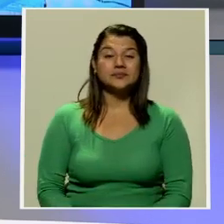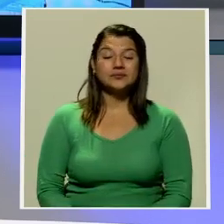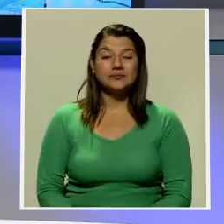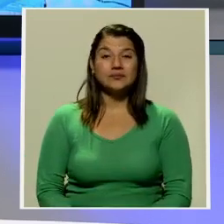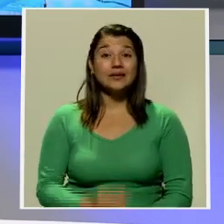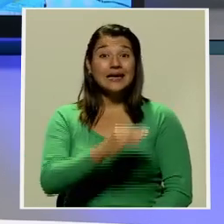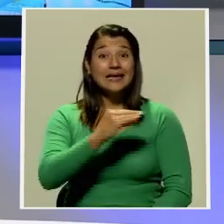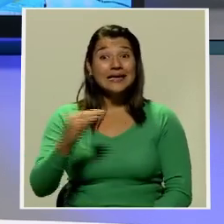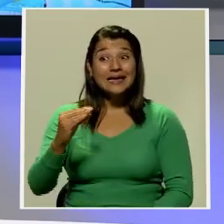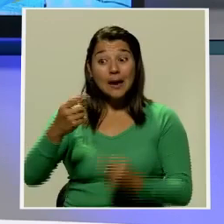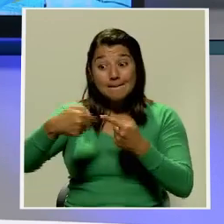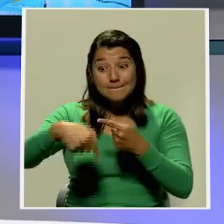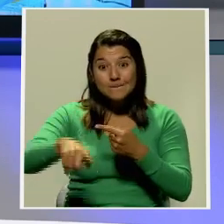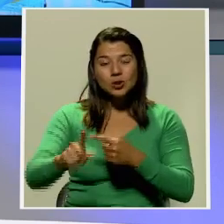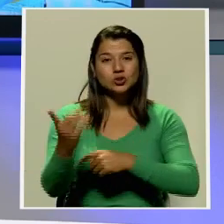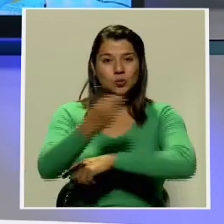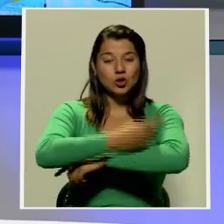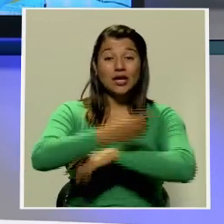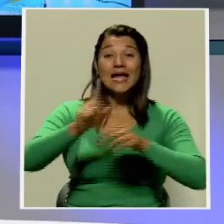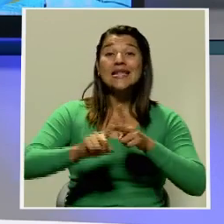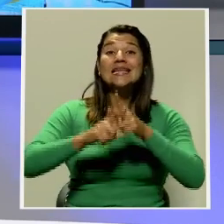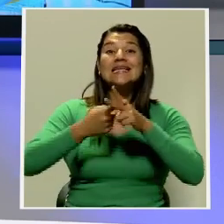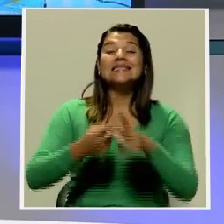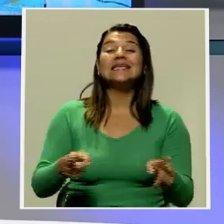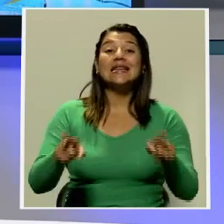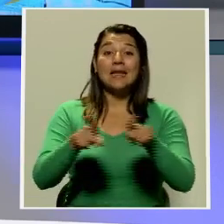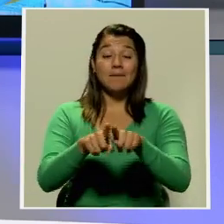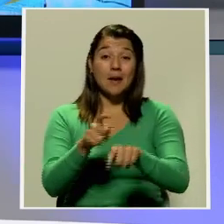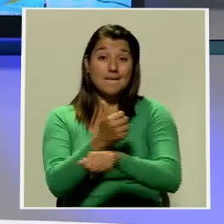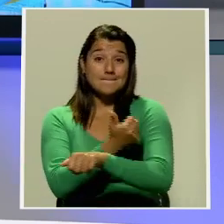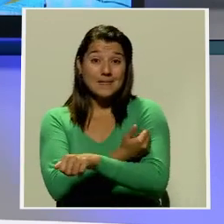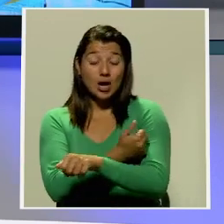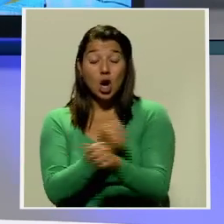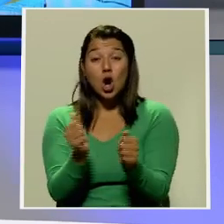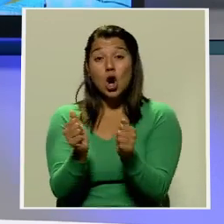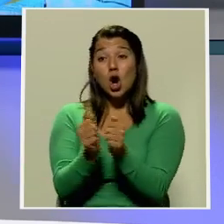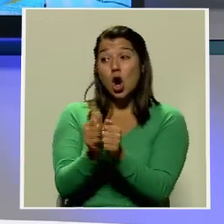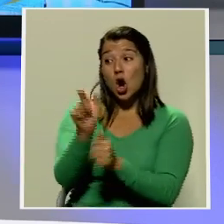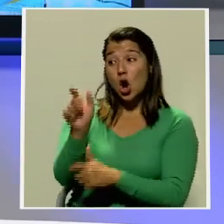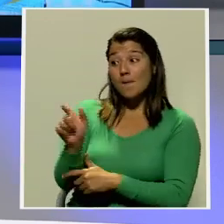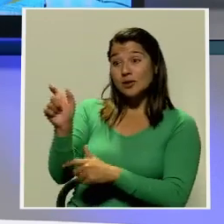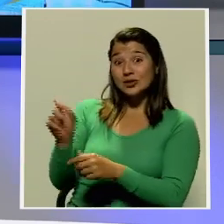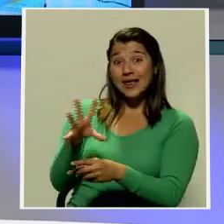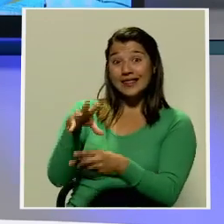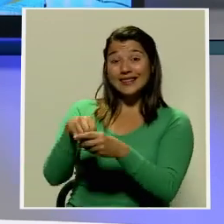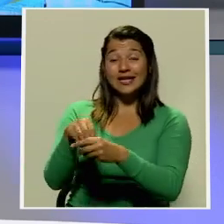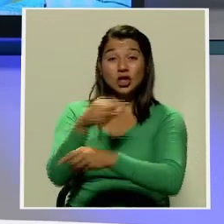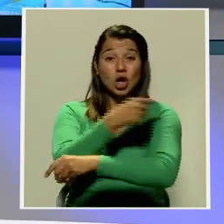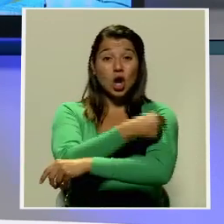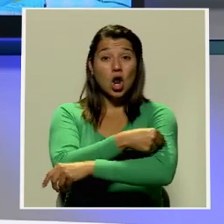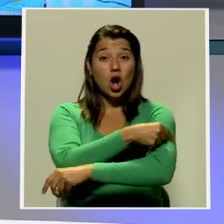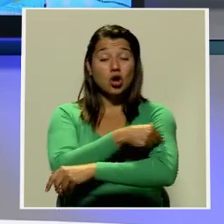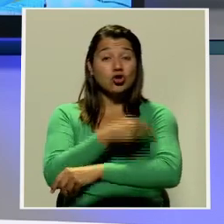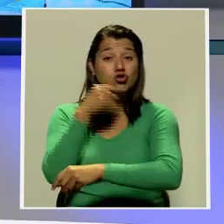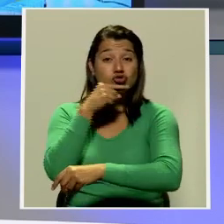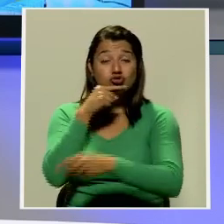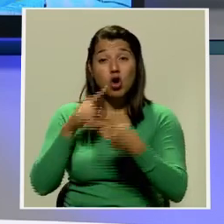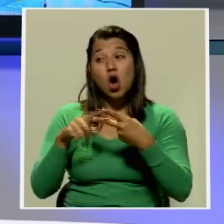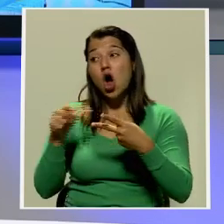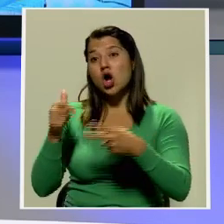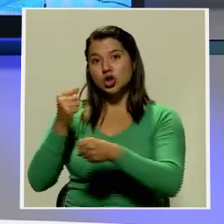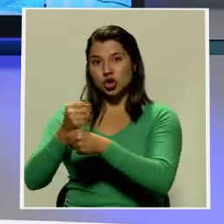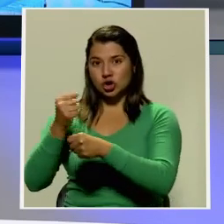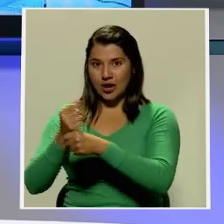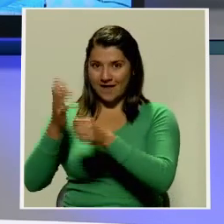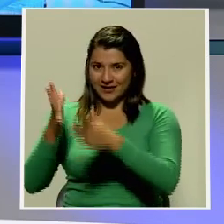bomberos y en los próximos días se iniciará la vacunación con miembros de la Cruz Roja y personal operativo de